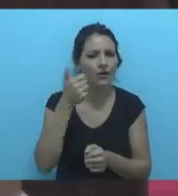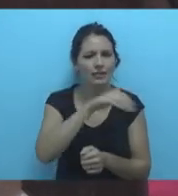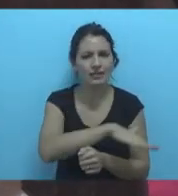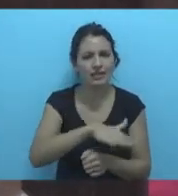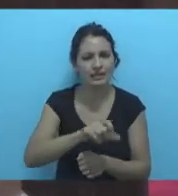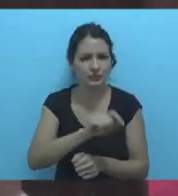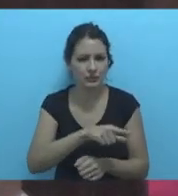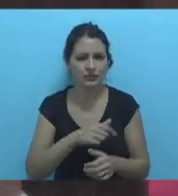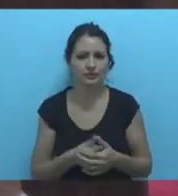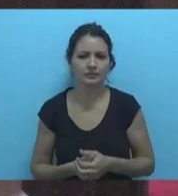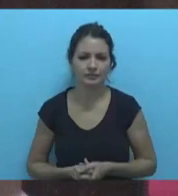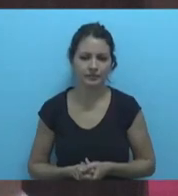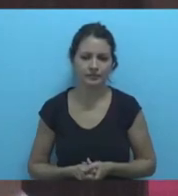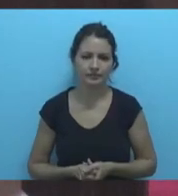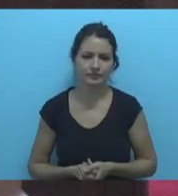quienes quiero profundamente.